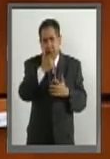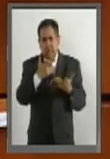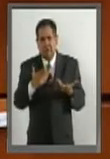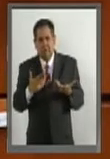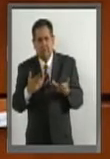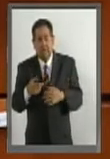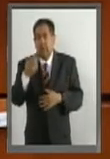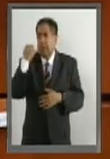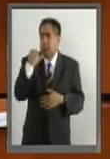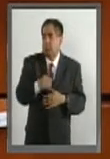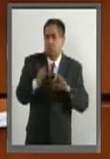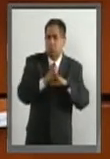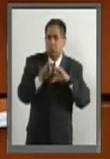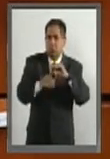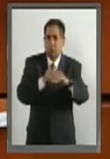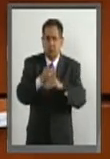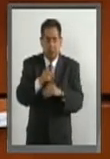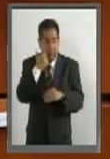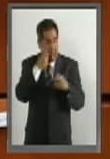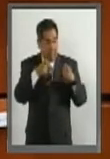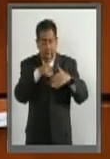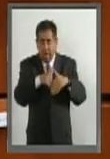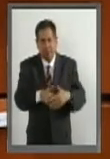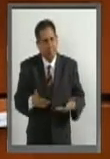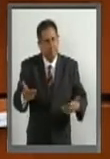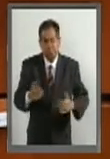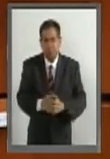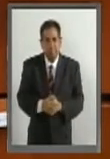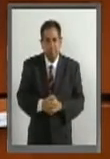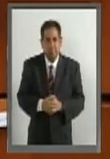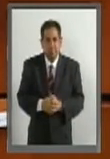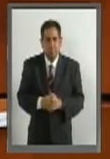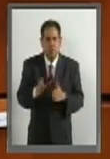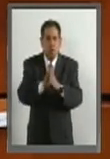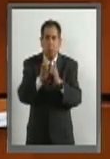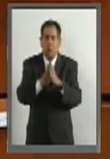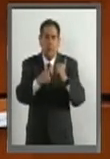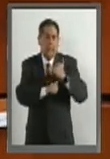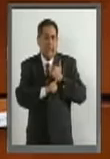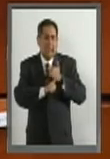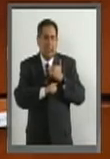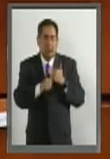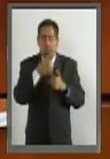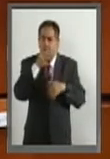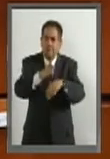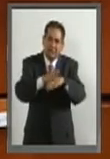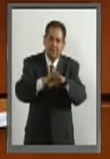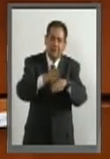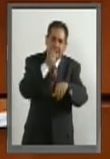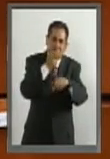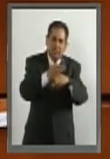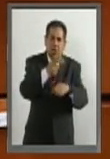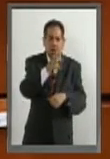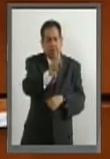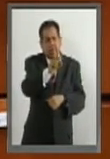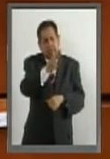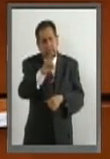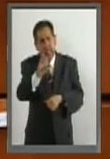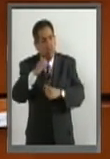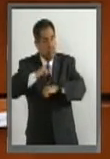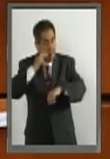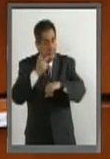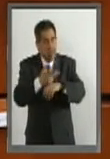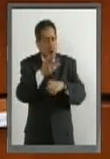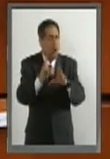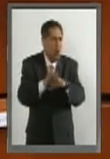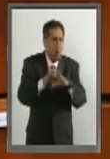absurdo que hagan lo que ellos quieren. Como el ejército, señor secretario de Relaciones Exteriores,